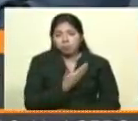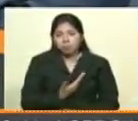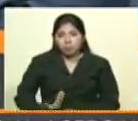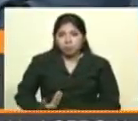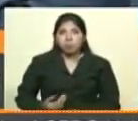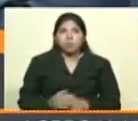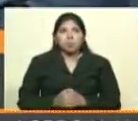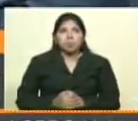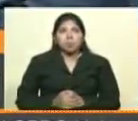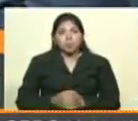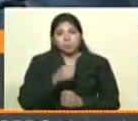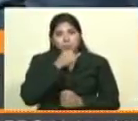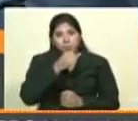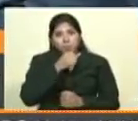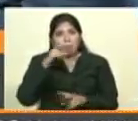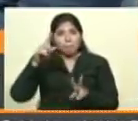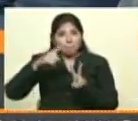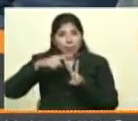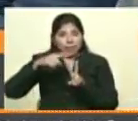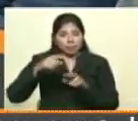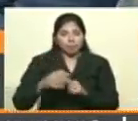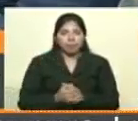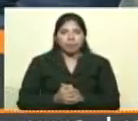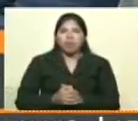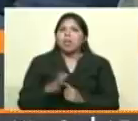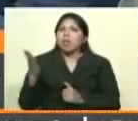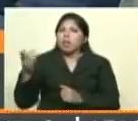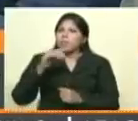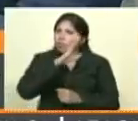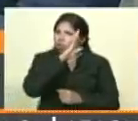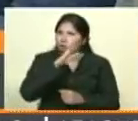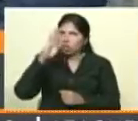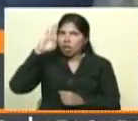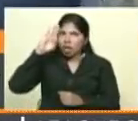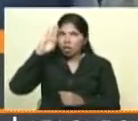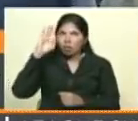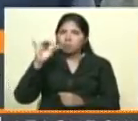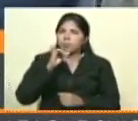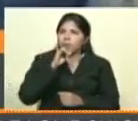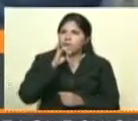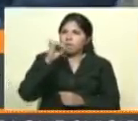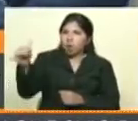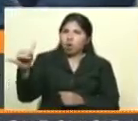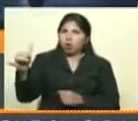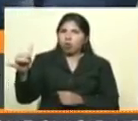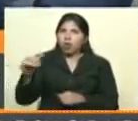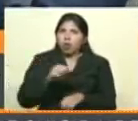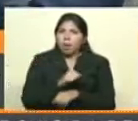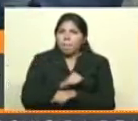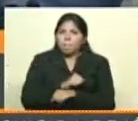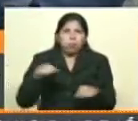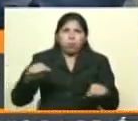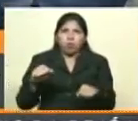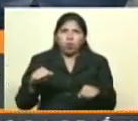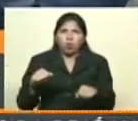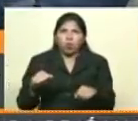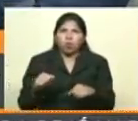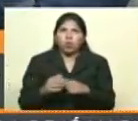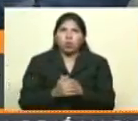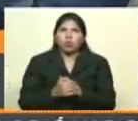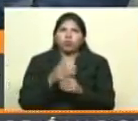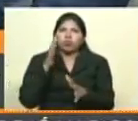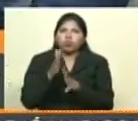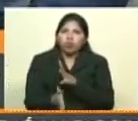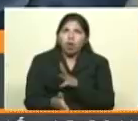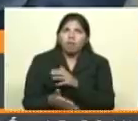primer vicepresidente del Partido Socialista Unido de Venezuela, Diosdado Cabello, denunciaba una explosión social violenta luego